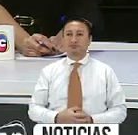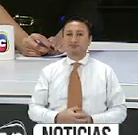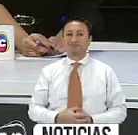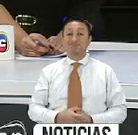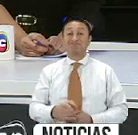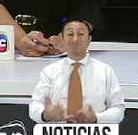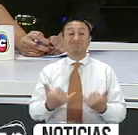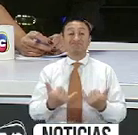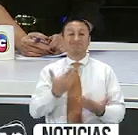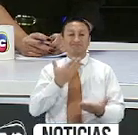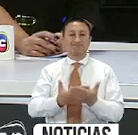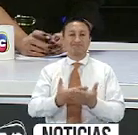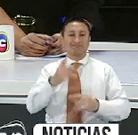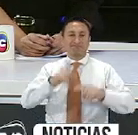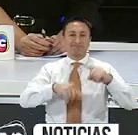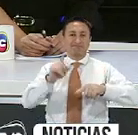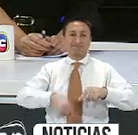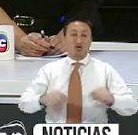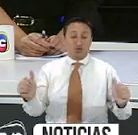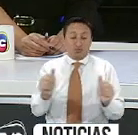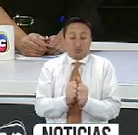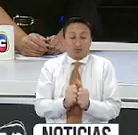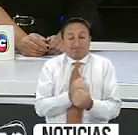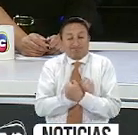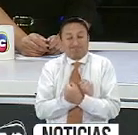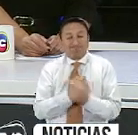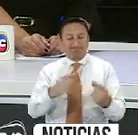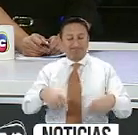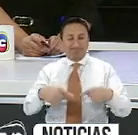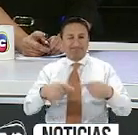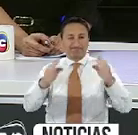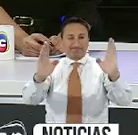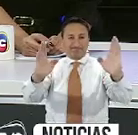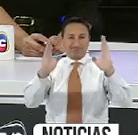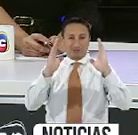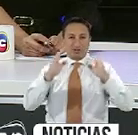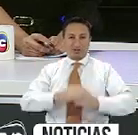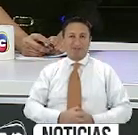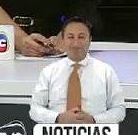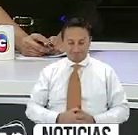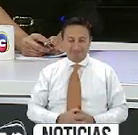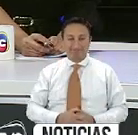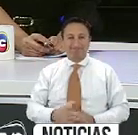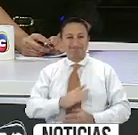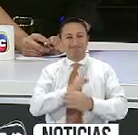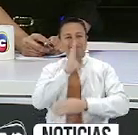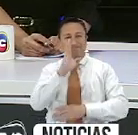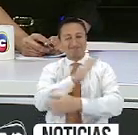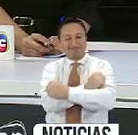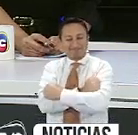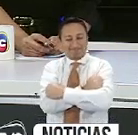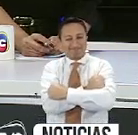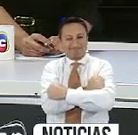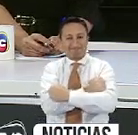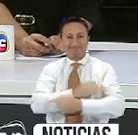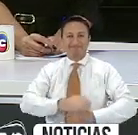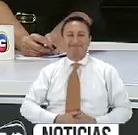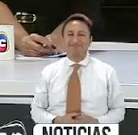Con esto nos despedimos, amigos. Gracias por su compañía, cariño, pero sobre todo esa fiel sintonía. Como siempre, un abrazo grande.